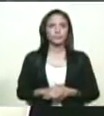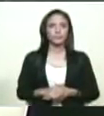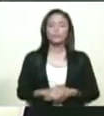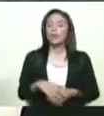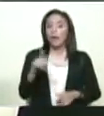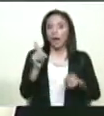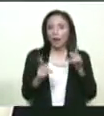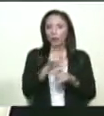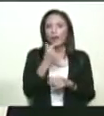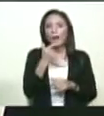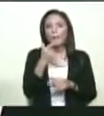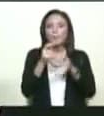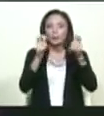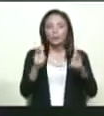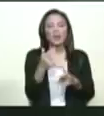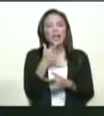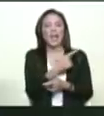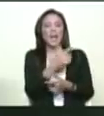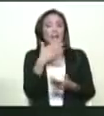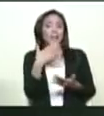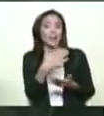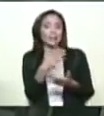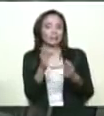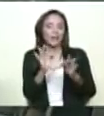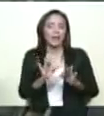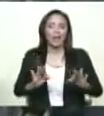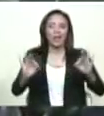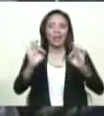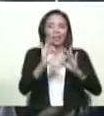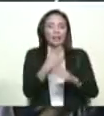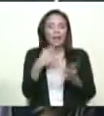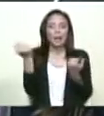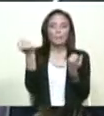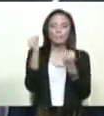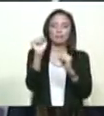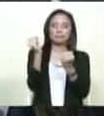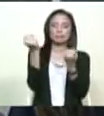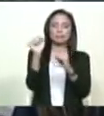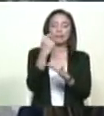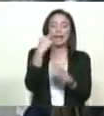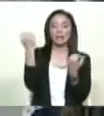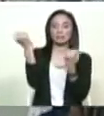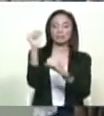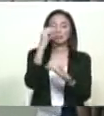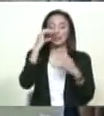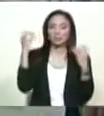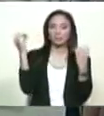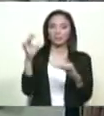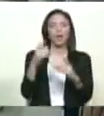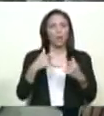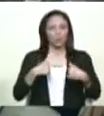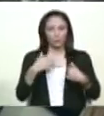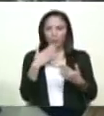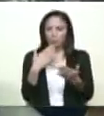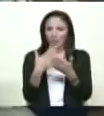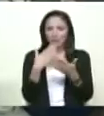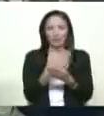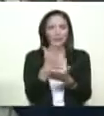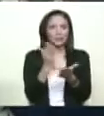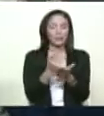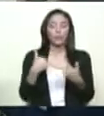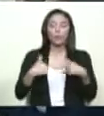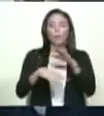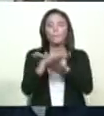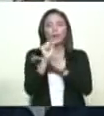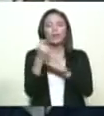agradecida verdad cada vez más la gente mal agradecida yo soy bien agradecido solo aprendí en mi casa